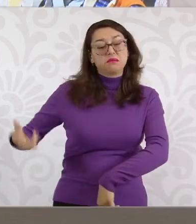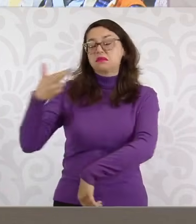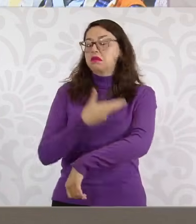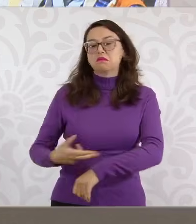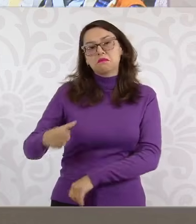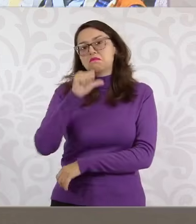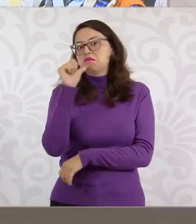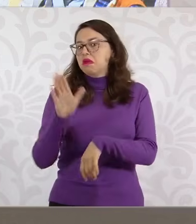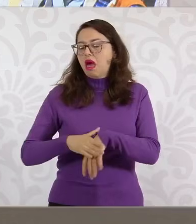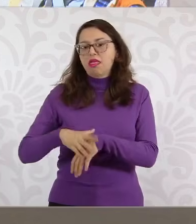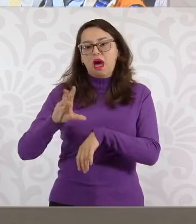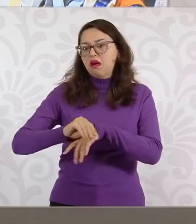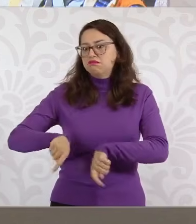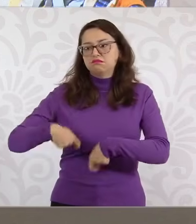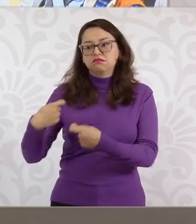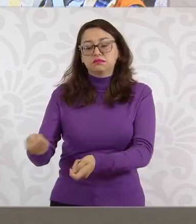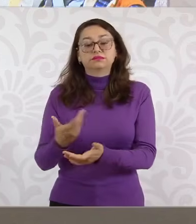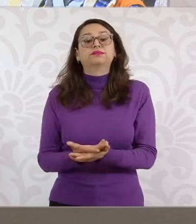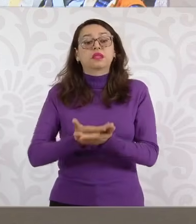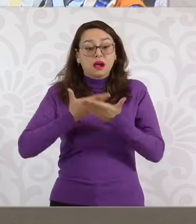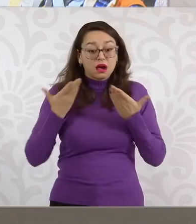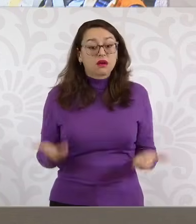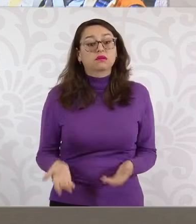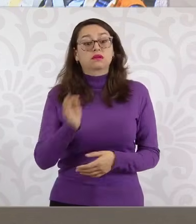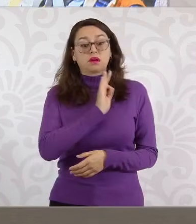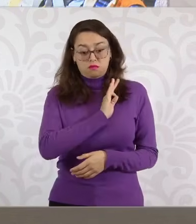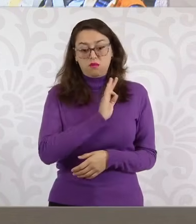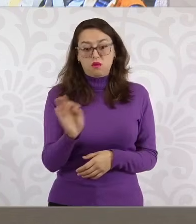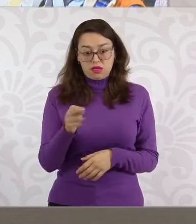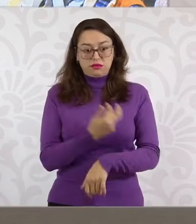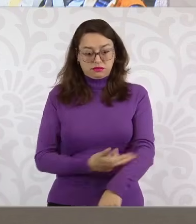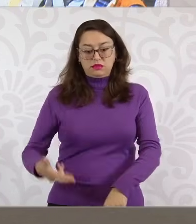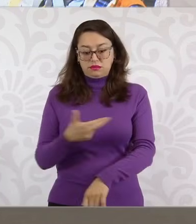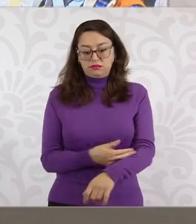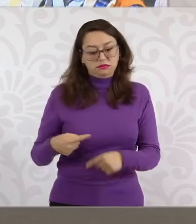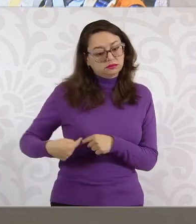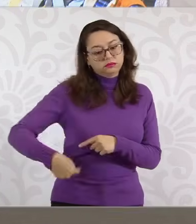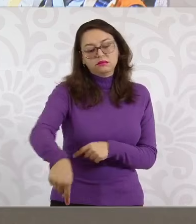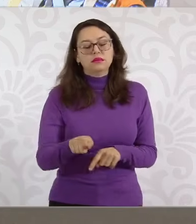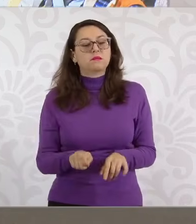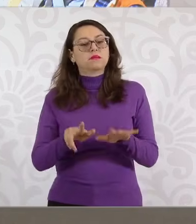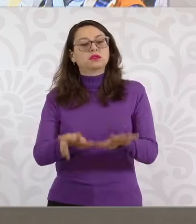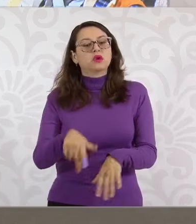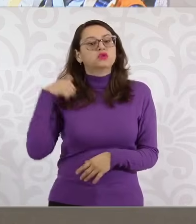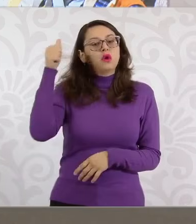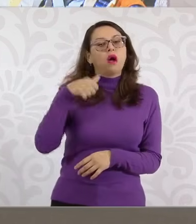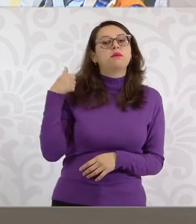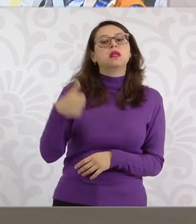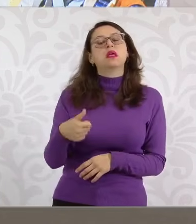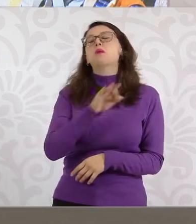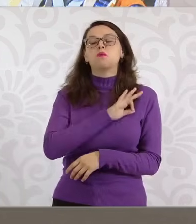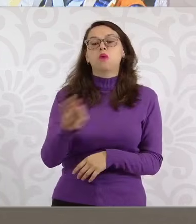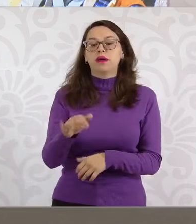un llamado, tenemos hoy vigente el decreto de facilidades hasta el día 28 de abril para que se acerquen, para que no lo dejen al final